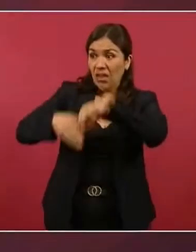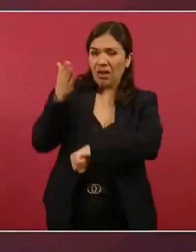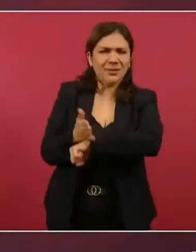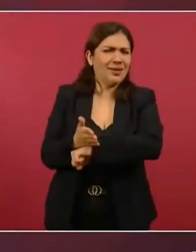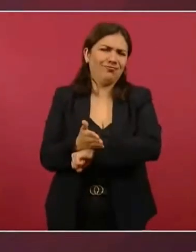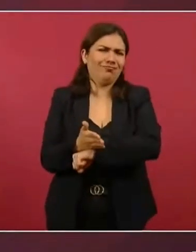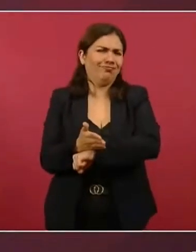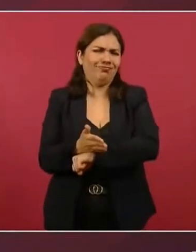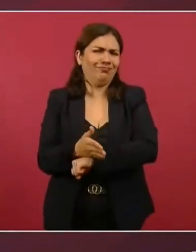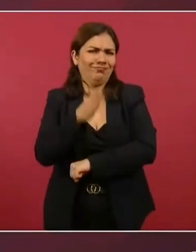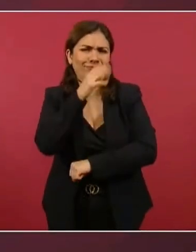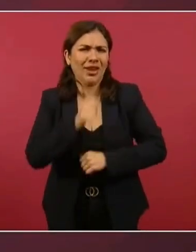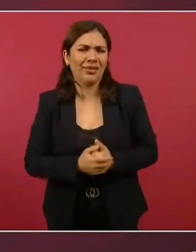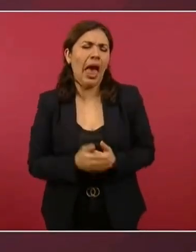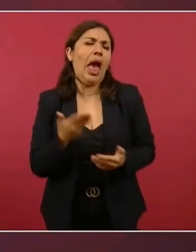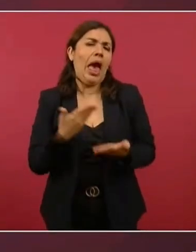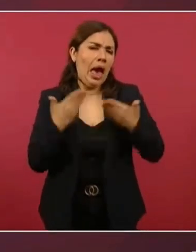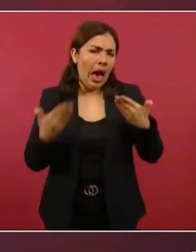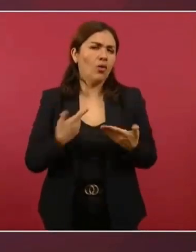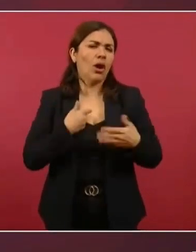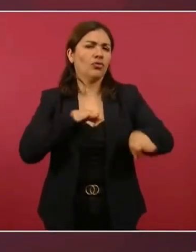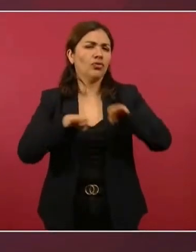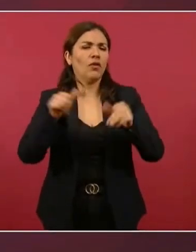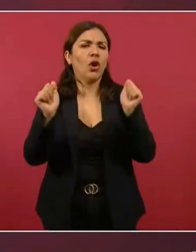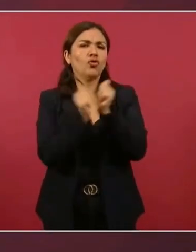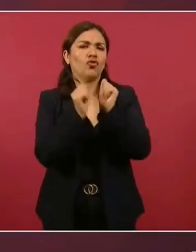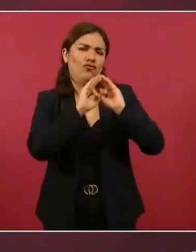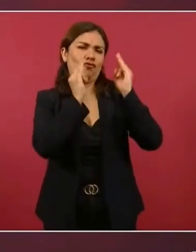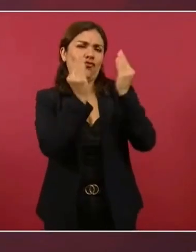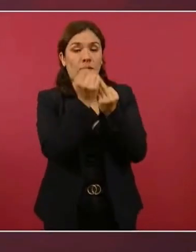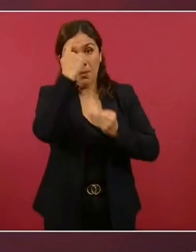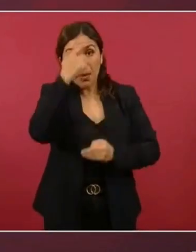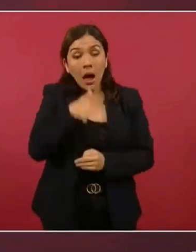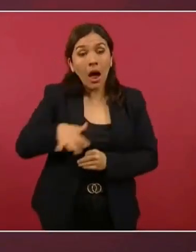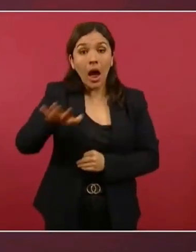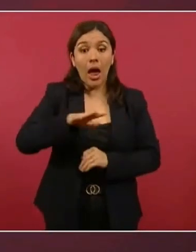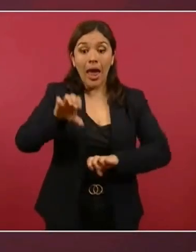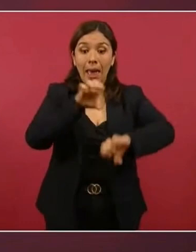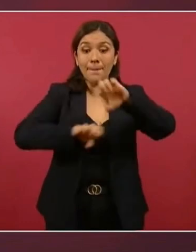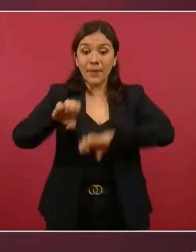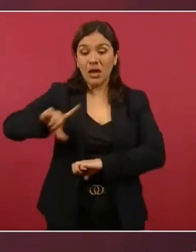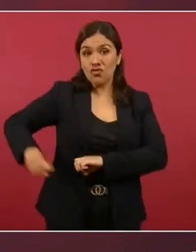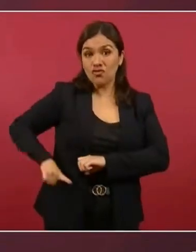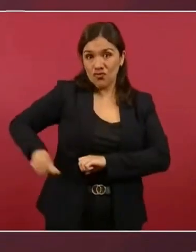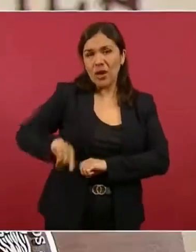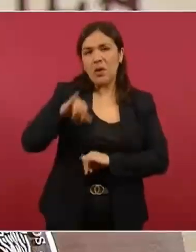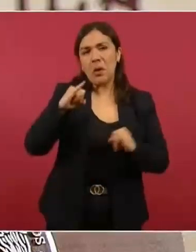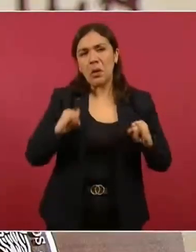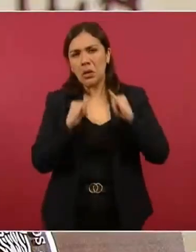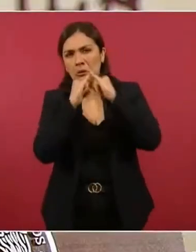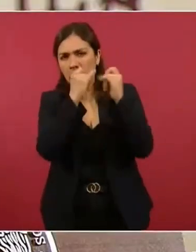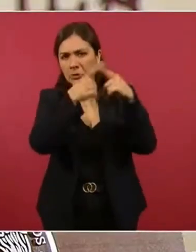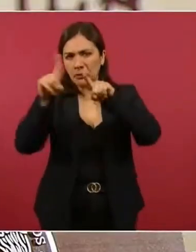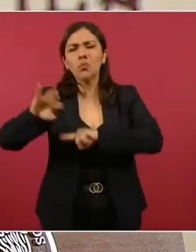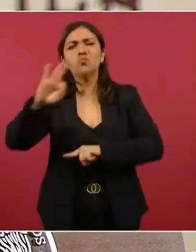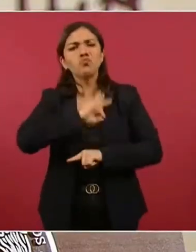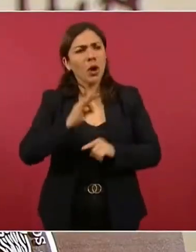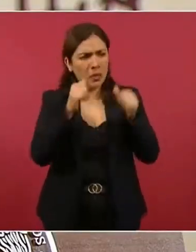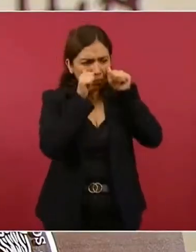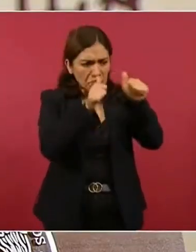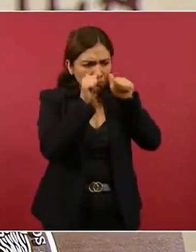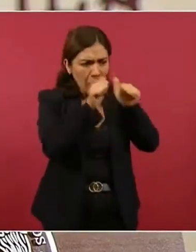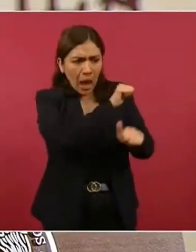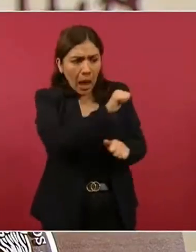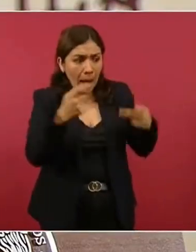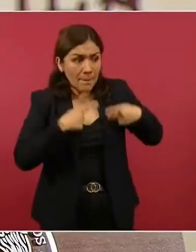Estamos trabajando ahorita en un mecanismo en el que el sector público, donde sí tenemos los medicamentos, pueda recibir a las personas que